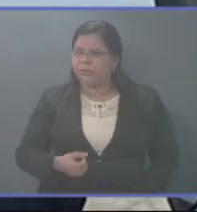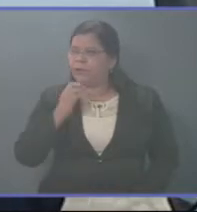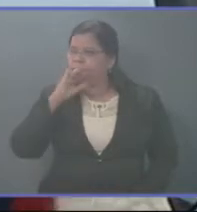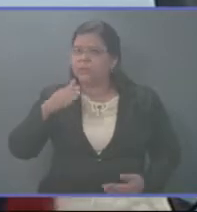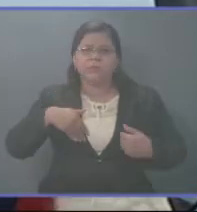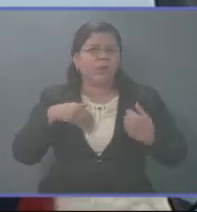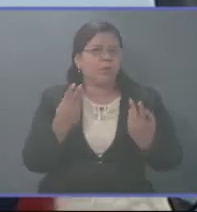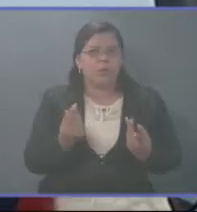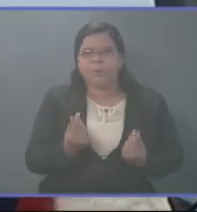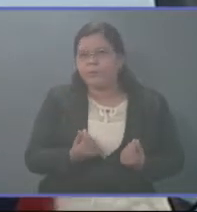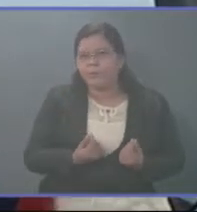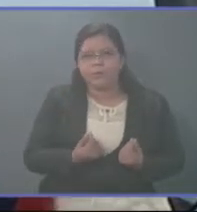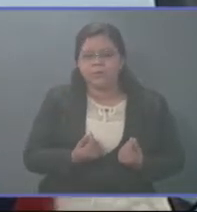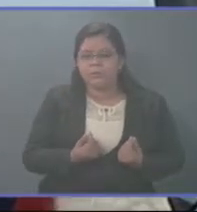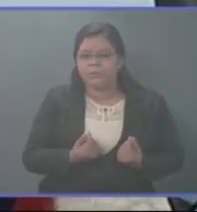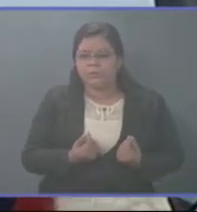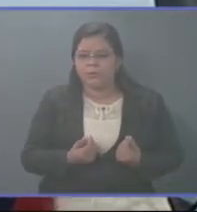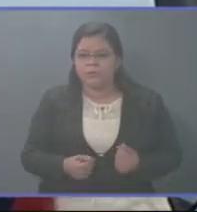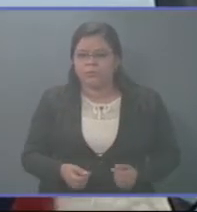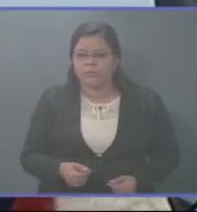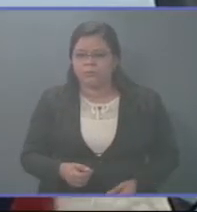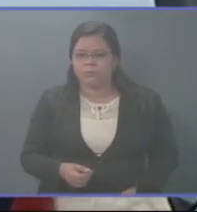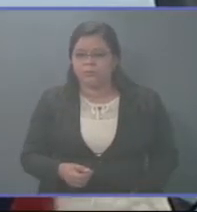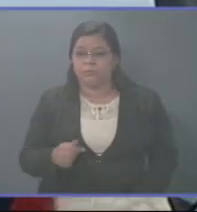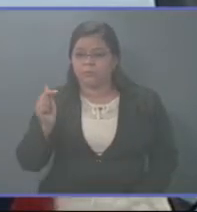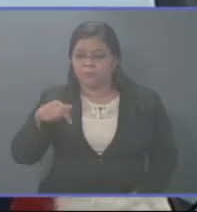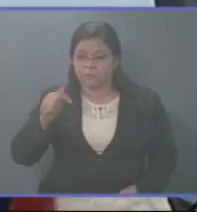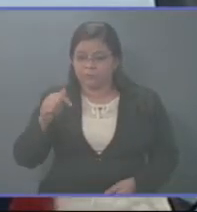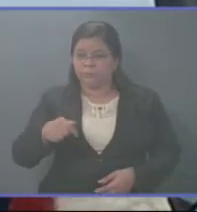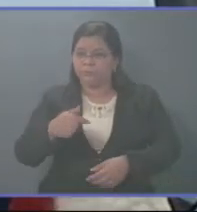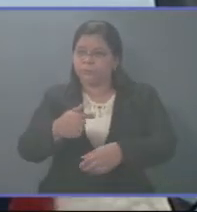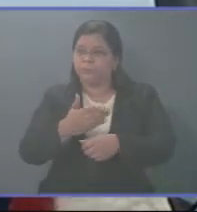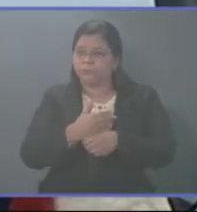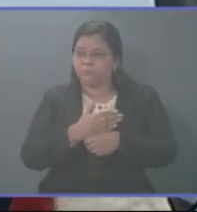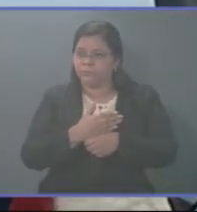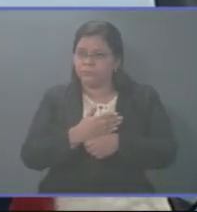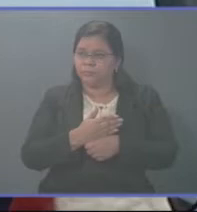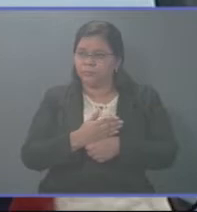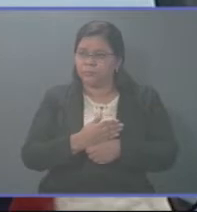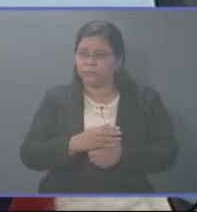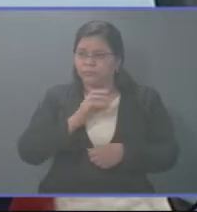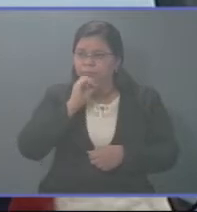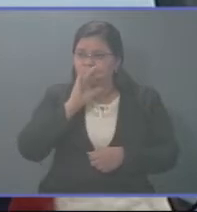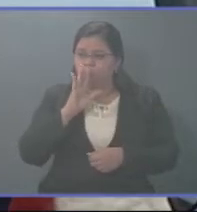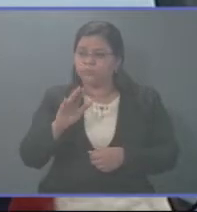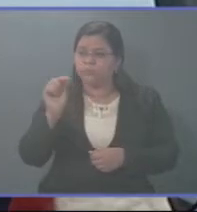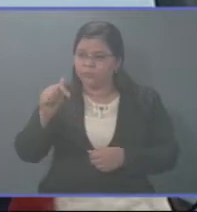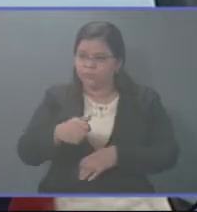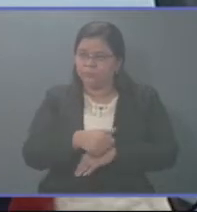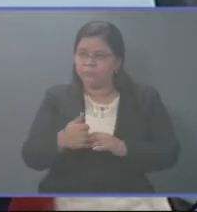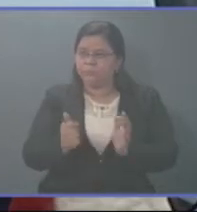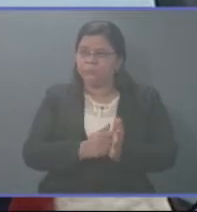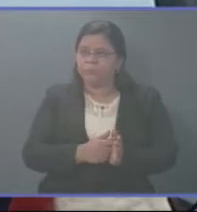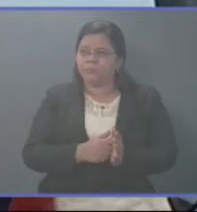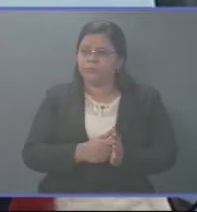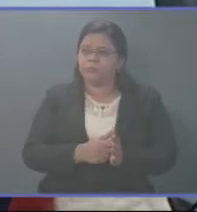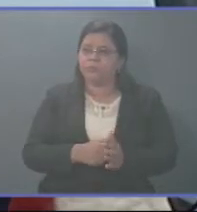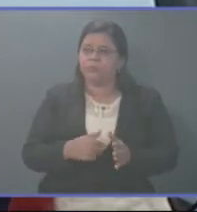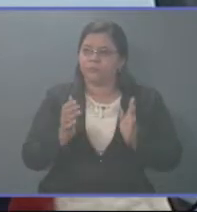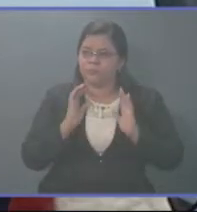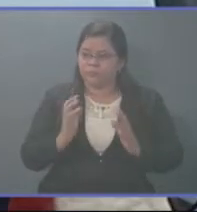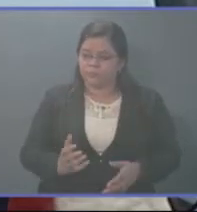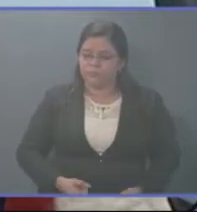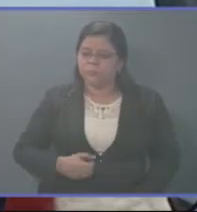tiene dinero. La actual fracción legislativa en esta asamblea legislativa del gobierno